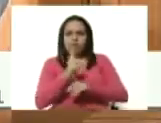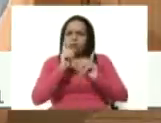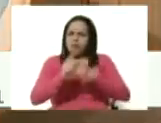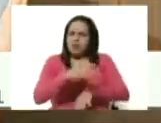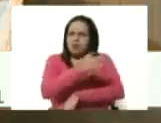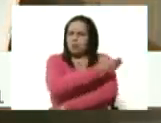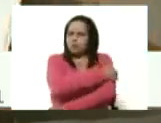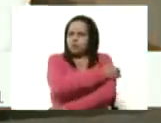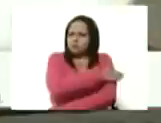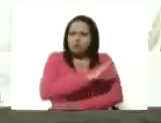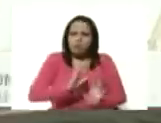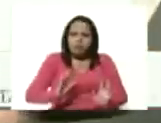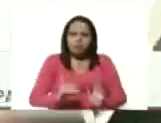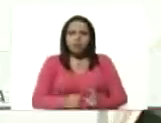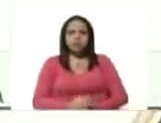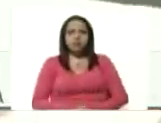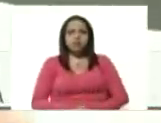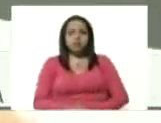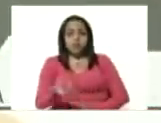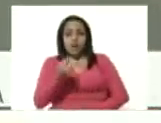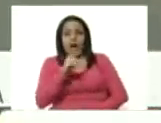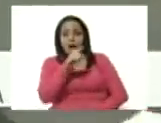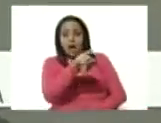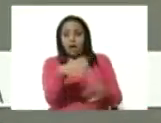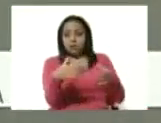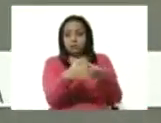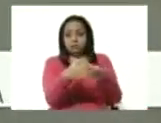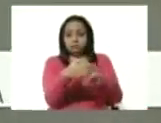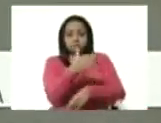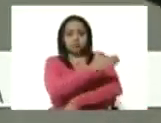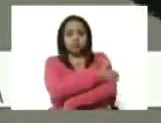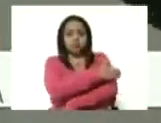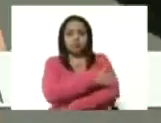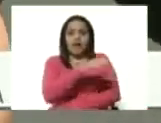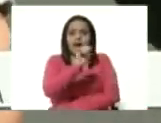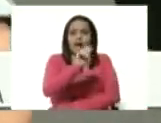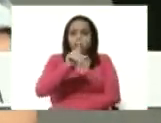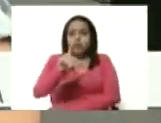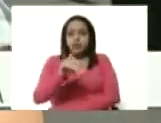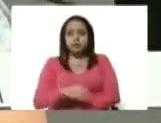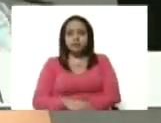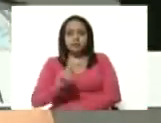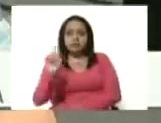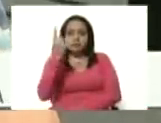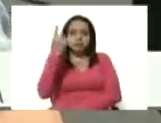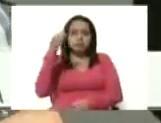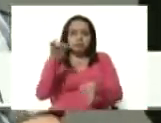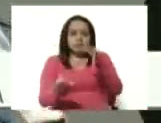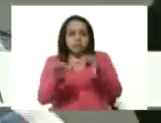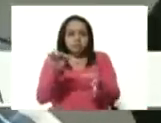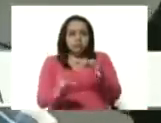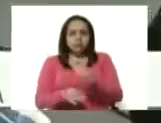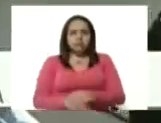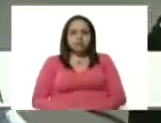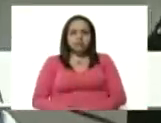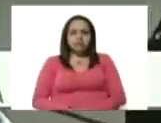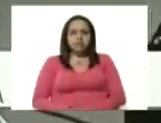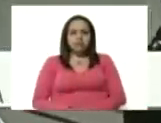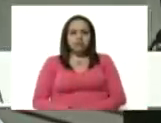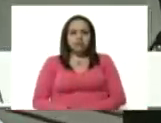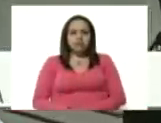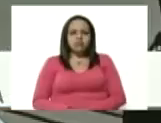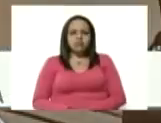oposición. Ahí están los partidos de oposición, Acción Democrática, Primero Justicia,